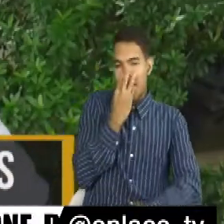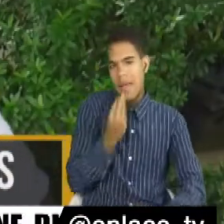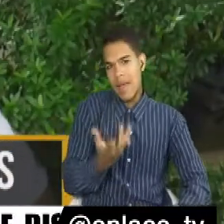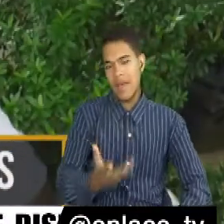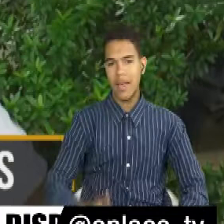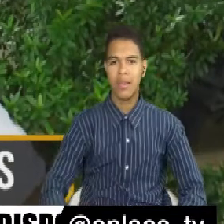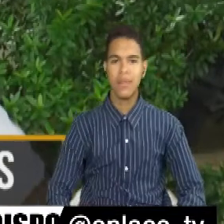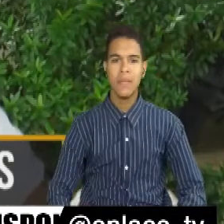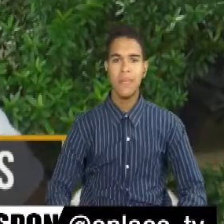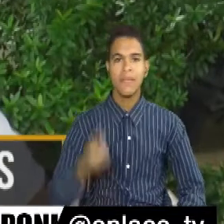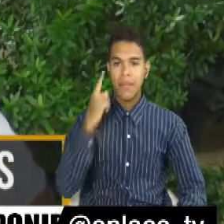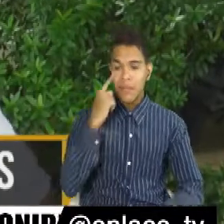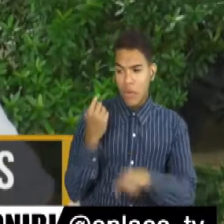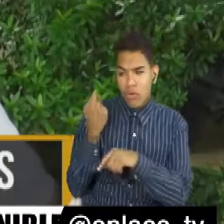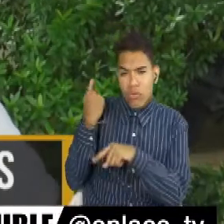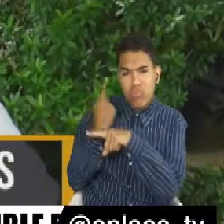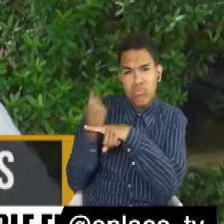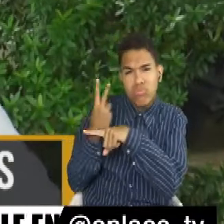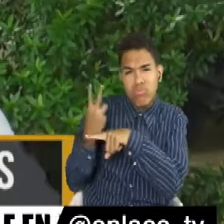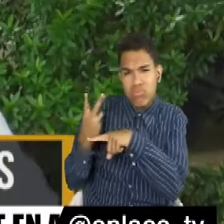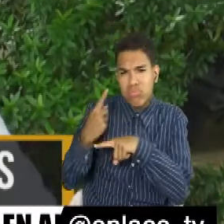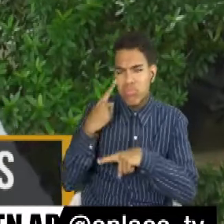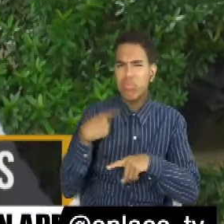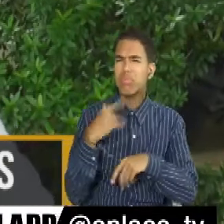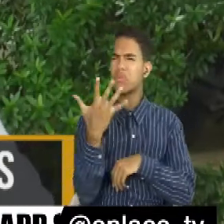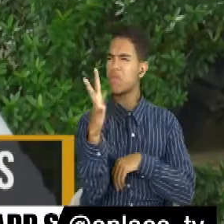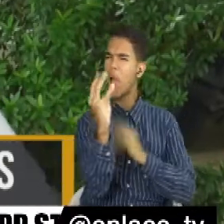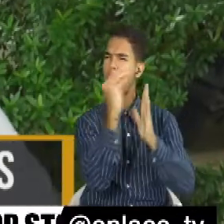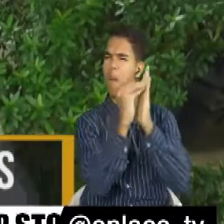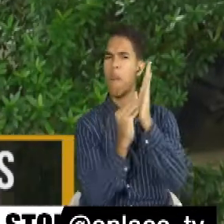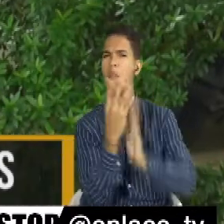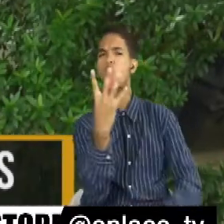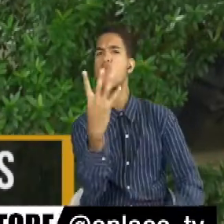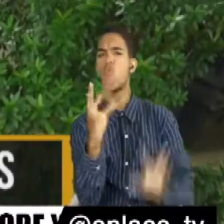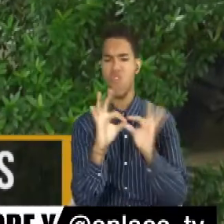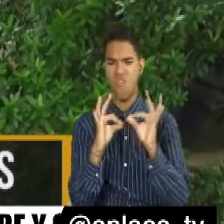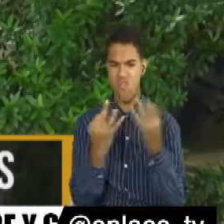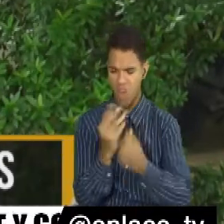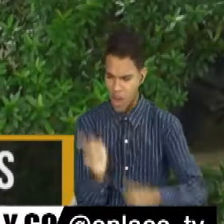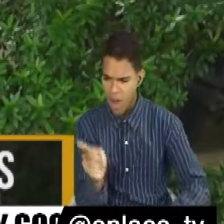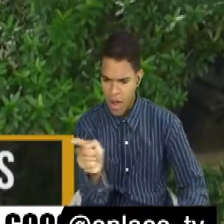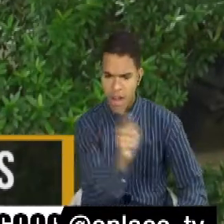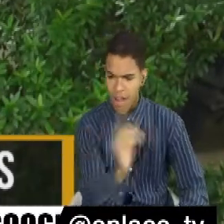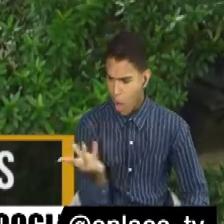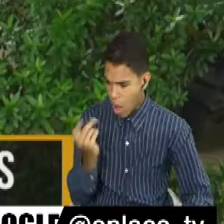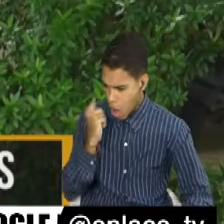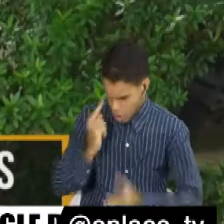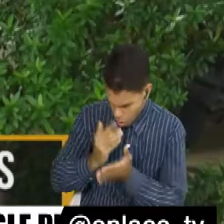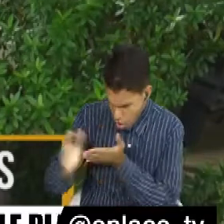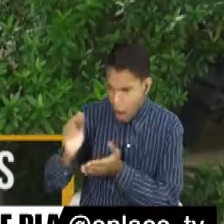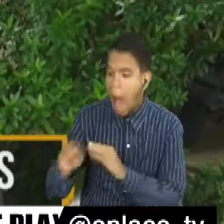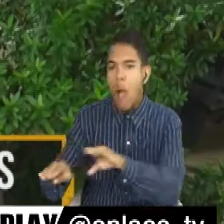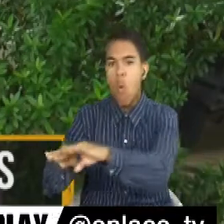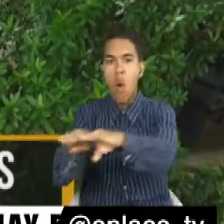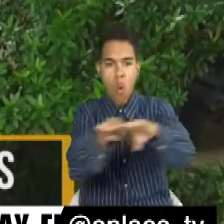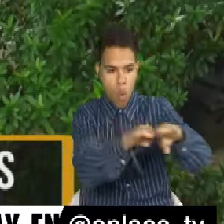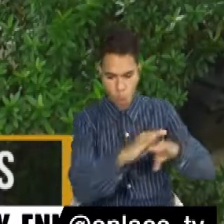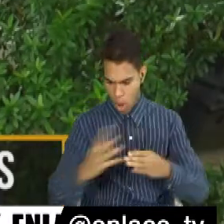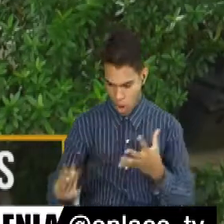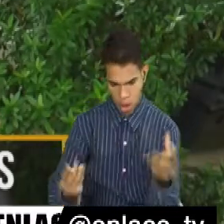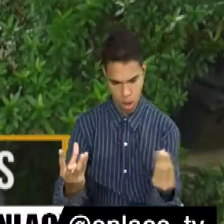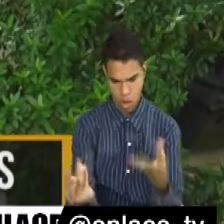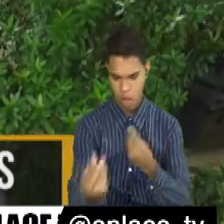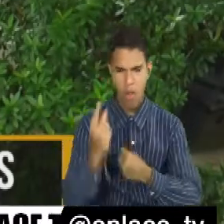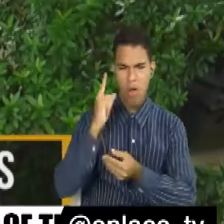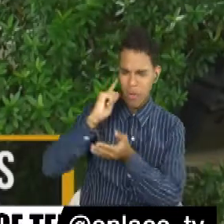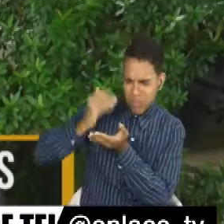menos 4 familias que han sido desplazadas de manera forzada desde San Pablo, el sur de Bolívar. Sin embargo, se presumen que son más las personas que han sufrido este flagelo